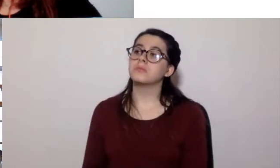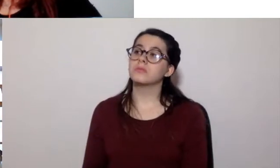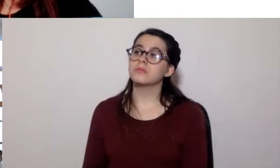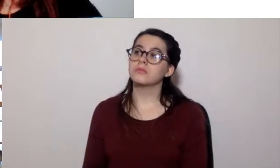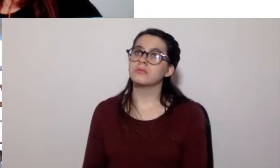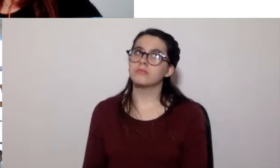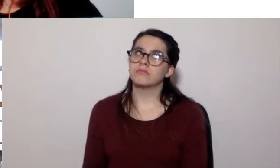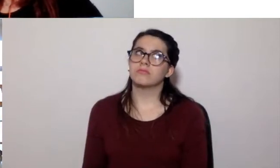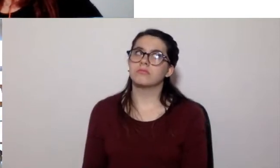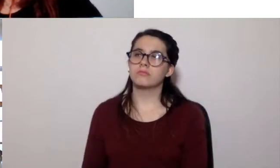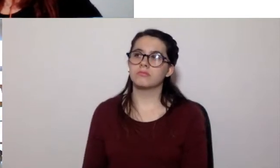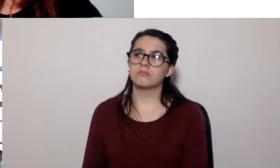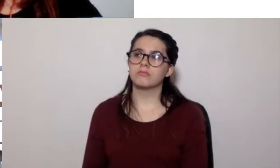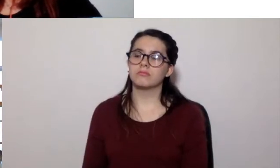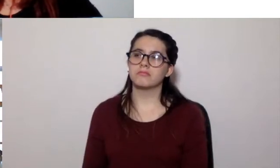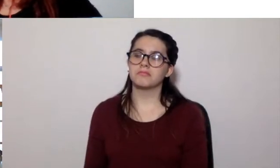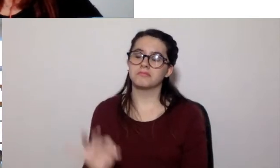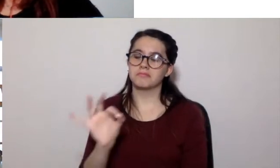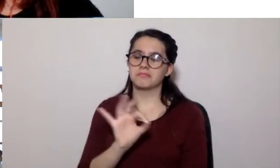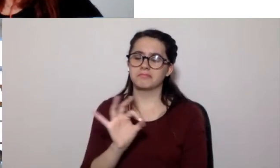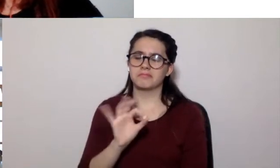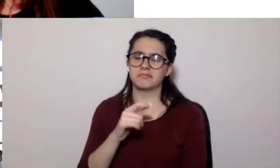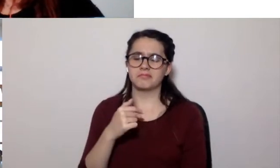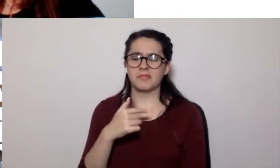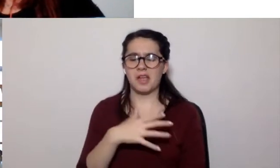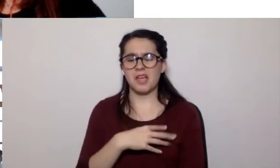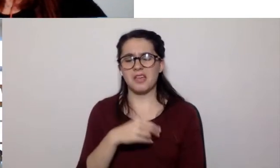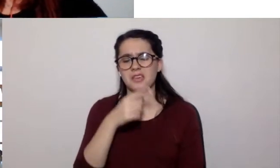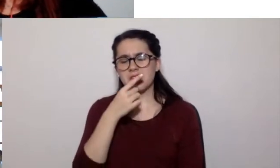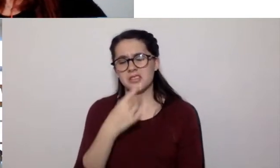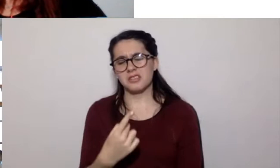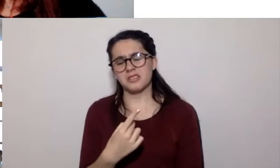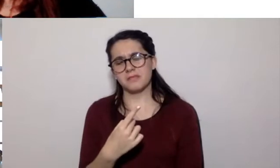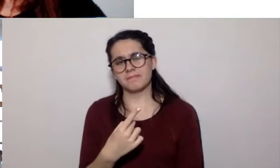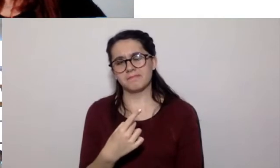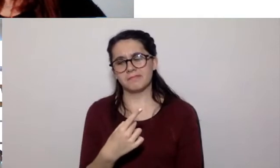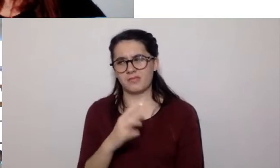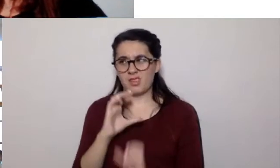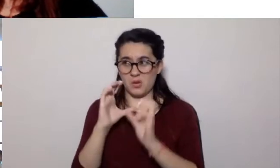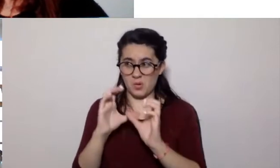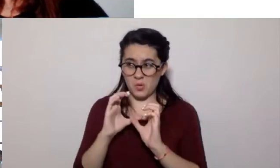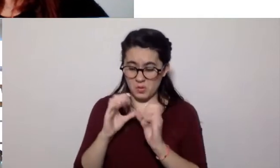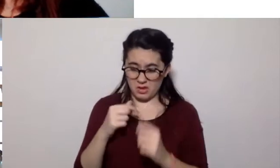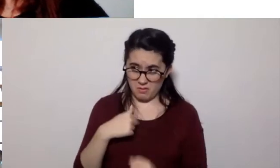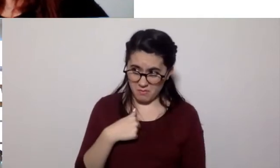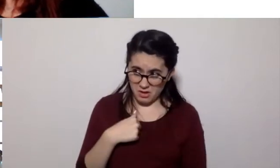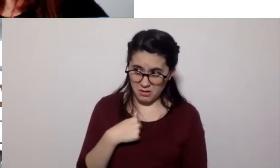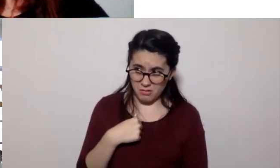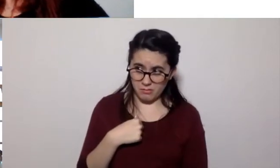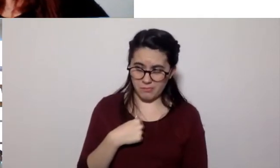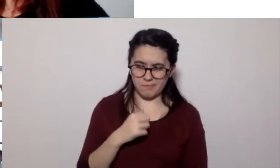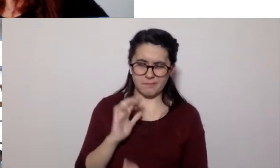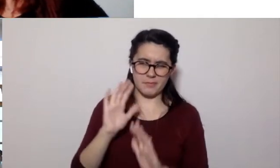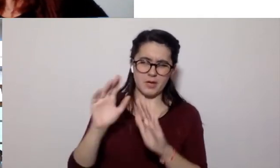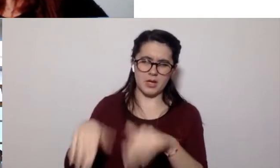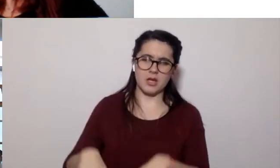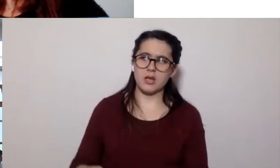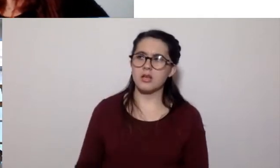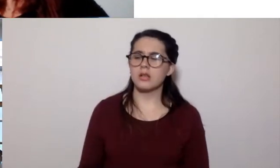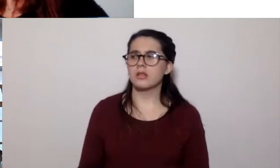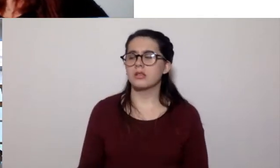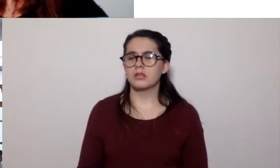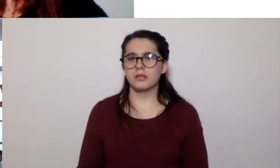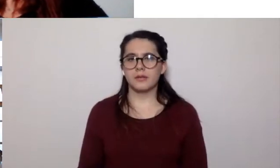necesito cuidarme tanto como mi mamá me dice y entonces sí le puede pasar algo, ¿no? Claro. Claro. Digo,